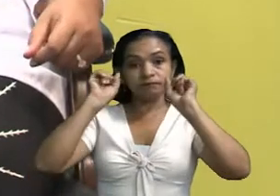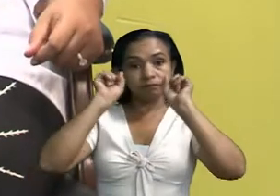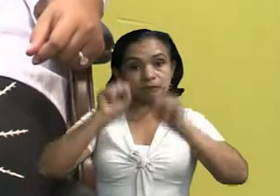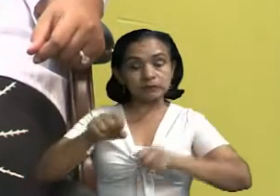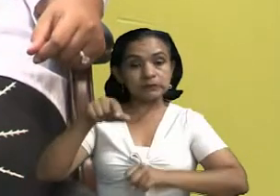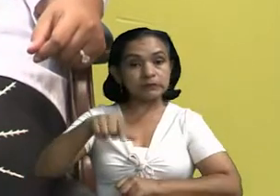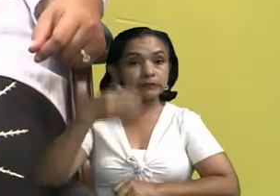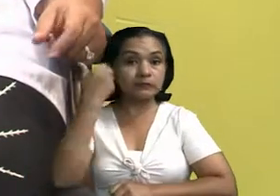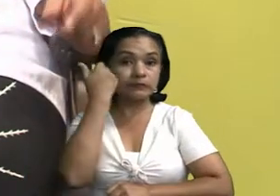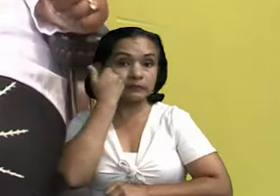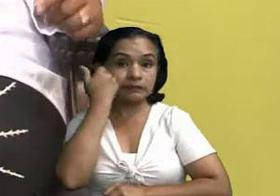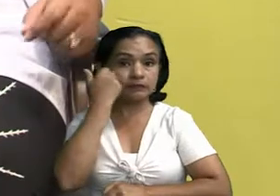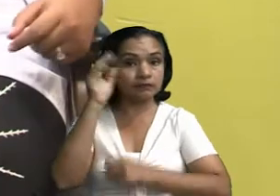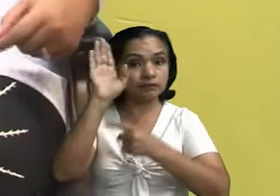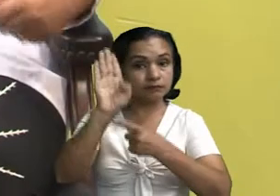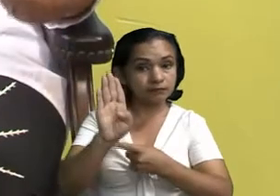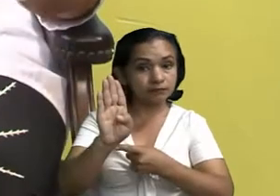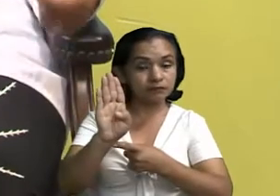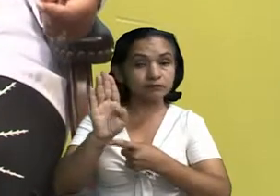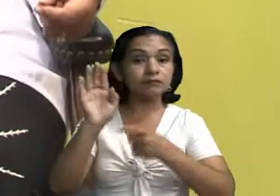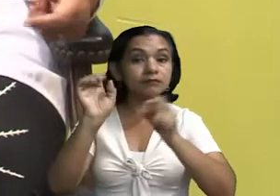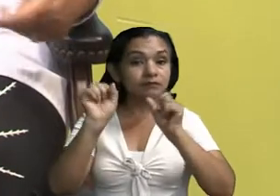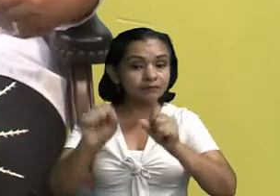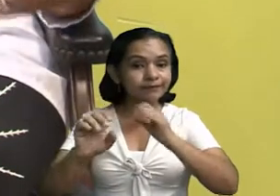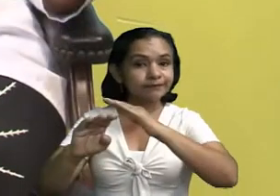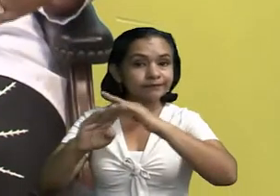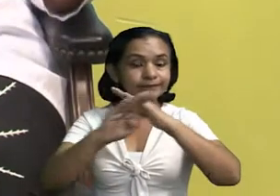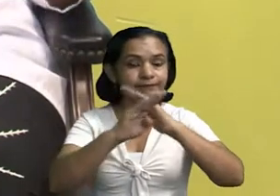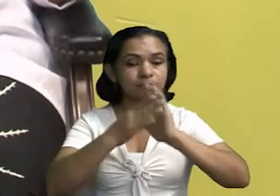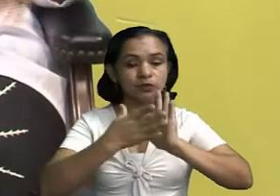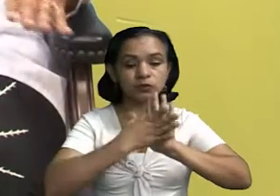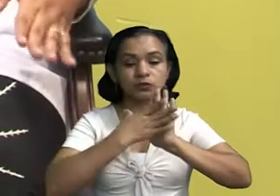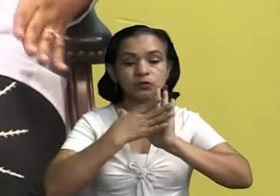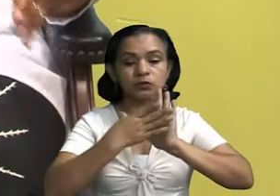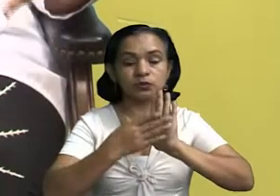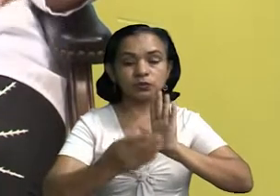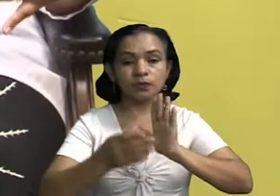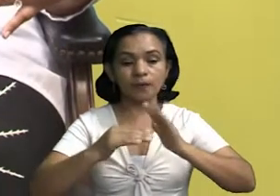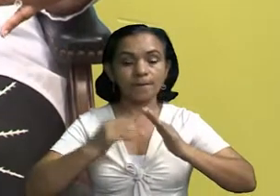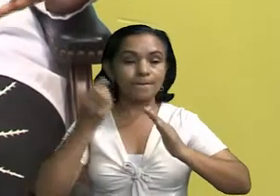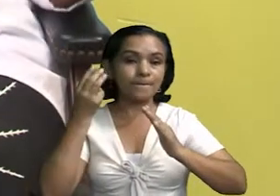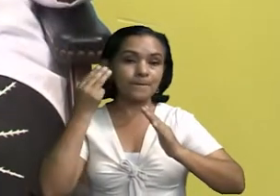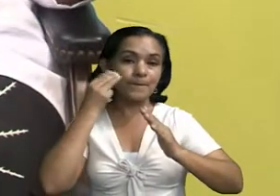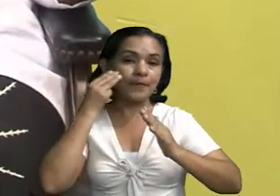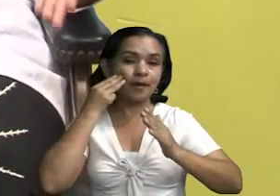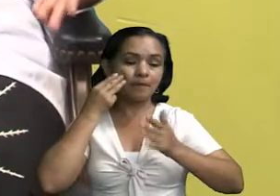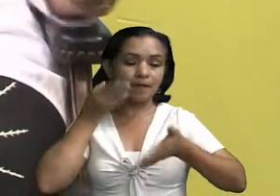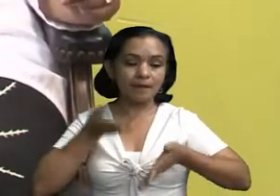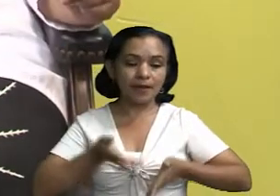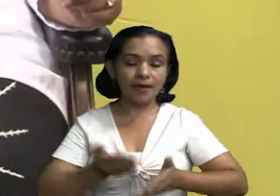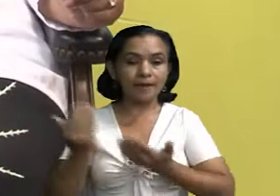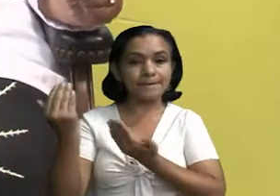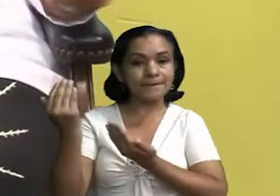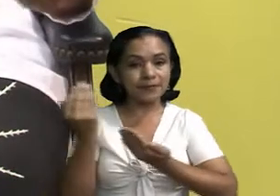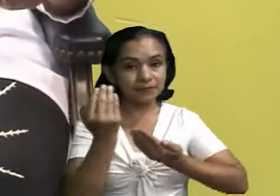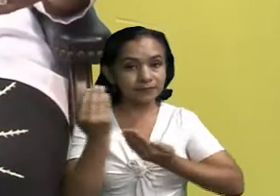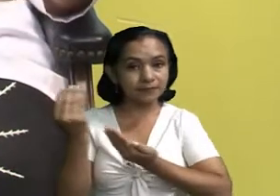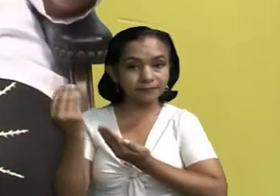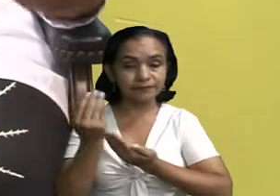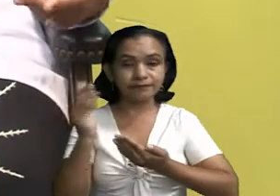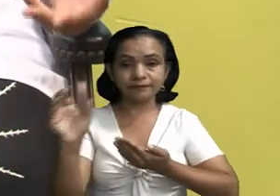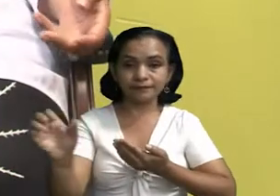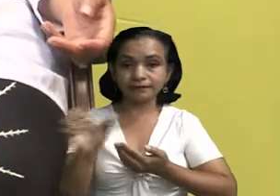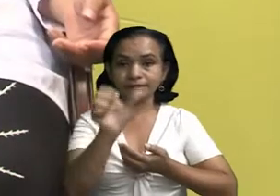el estreptococo B y evitar de esa forma la transmisión vertical, que es de la madre hacia el bebé. Existen